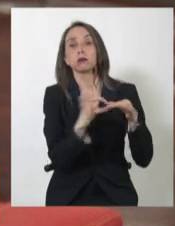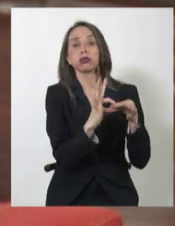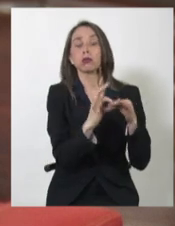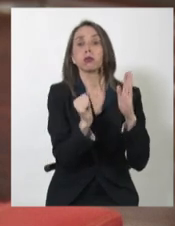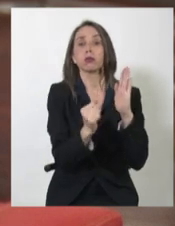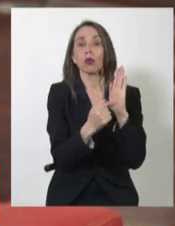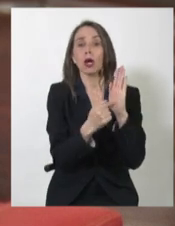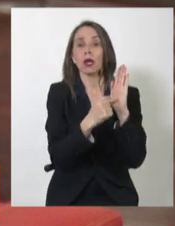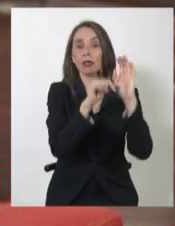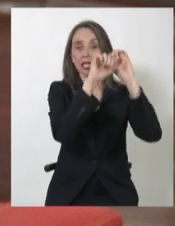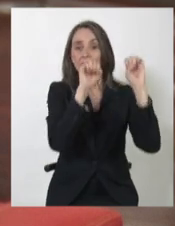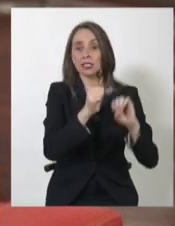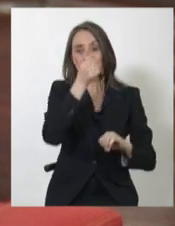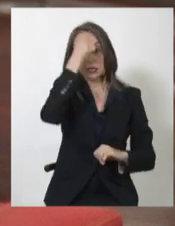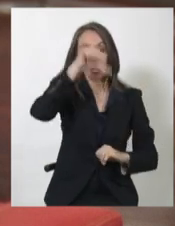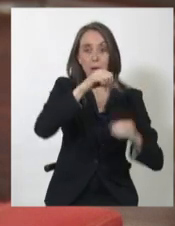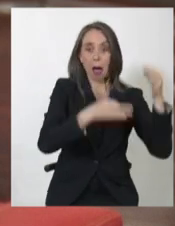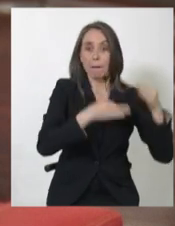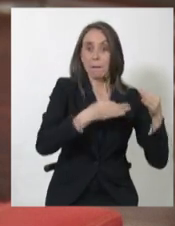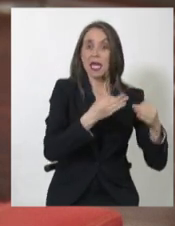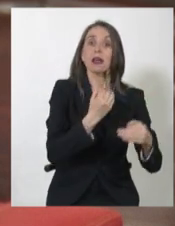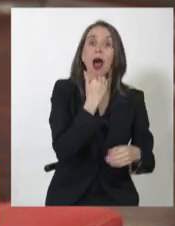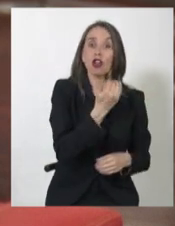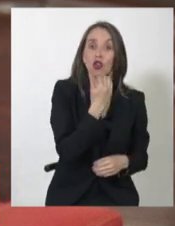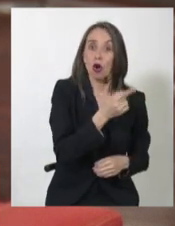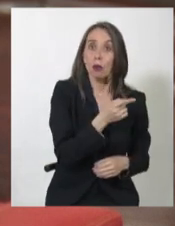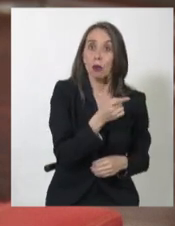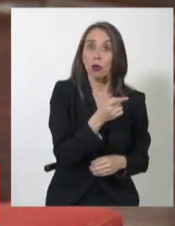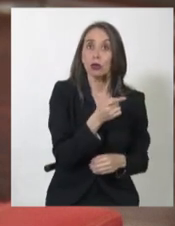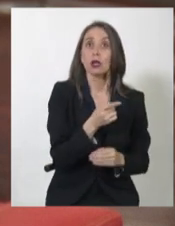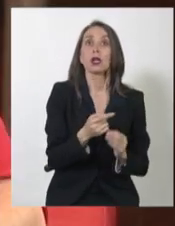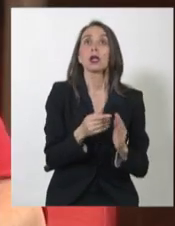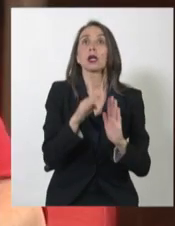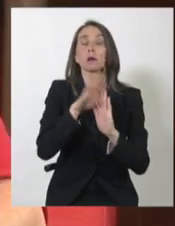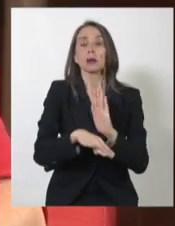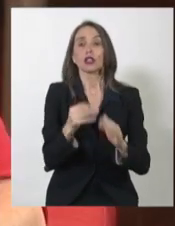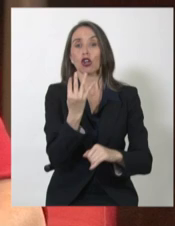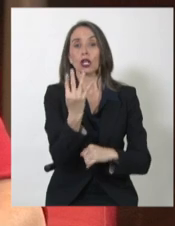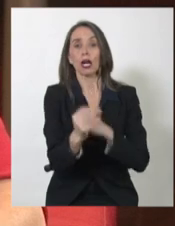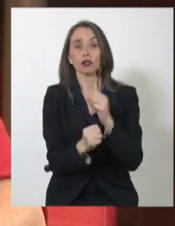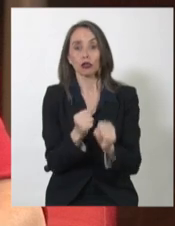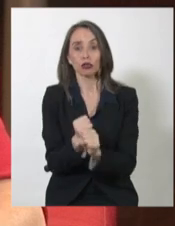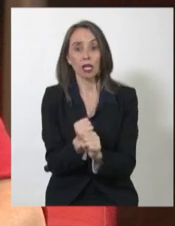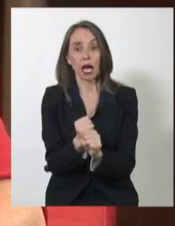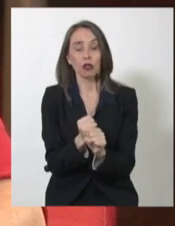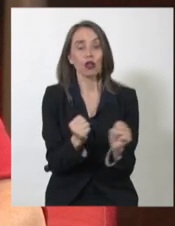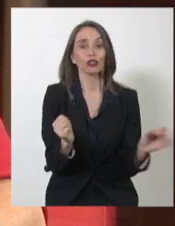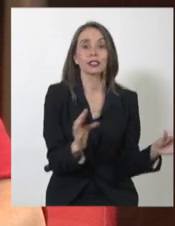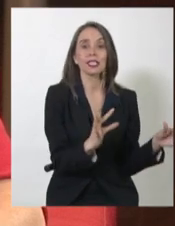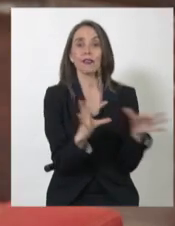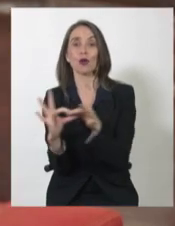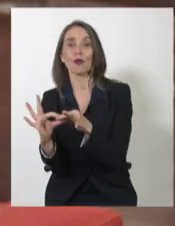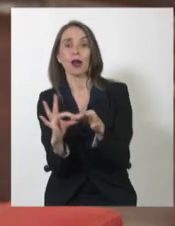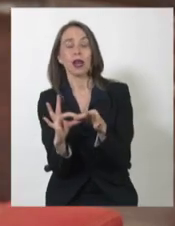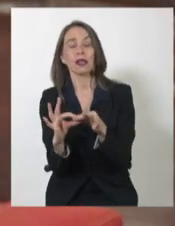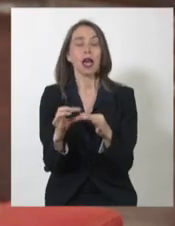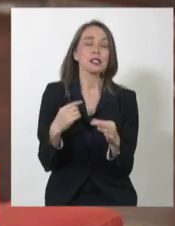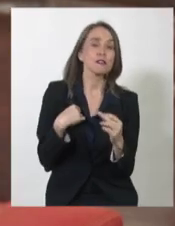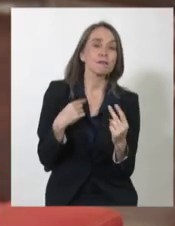un sistema penal común desde los menores de 14 años? Lo que me